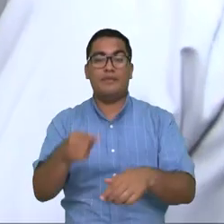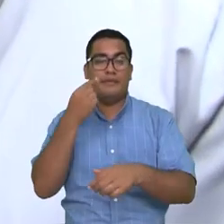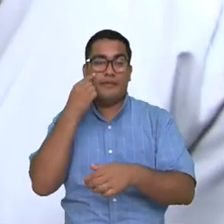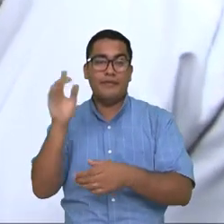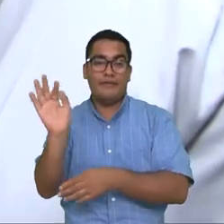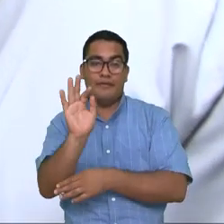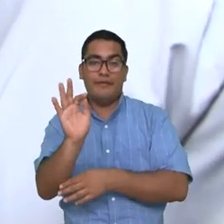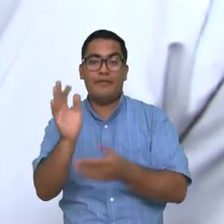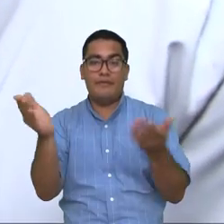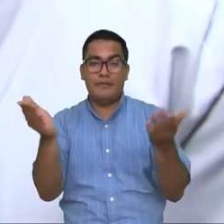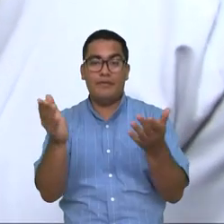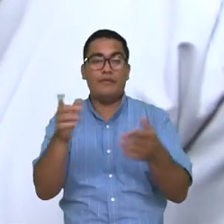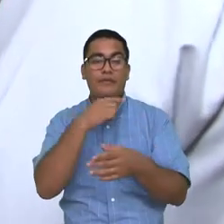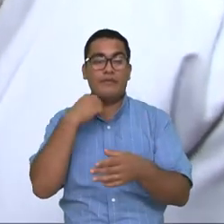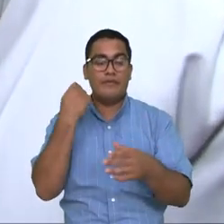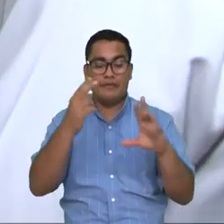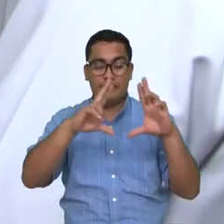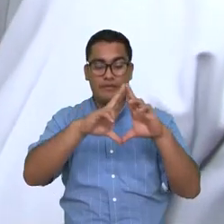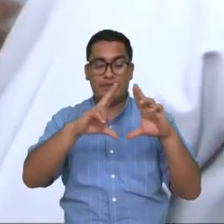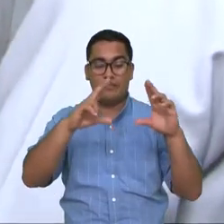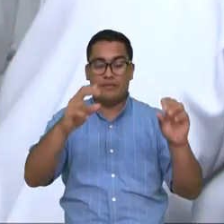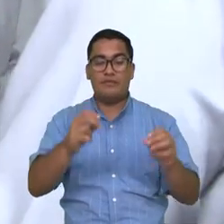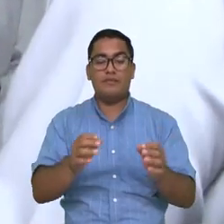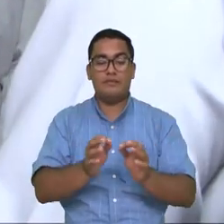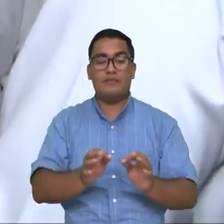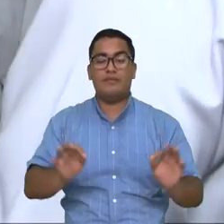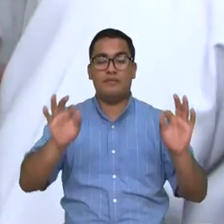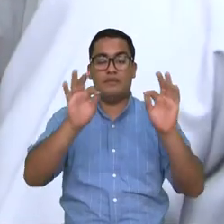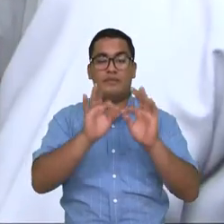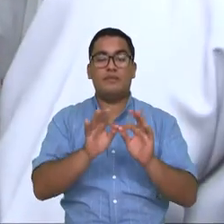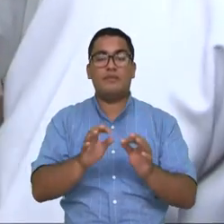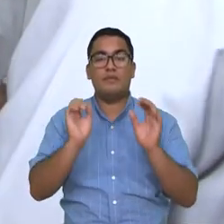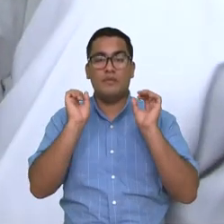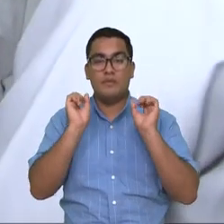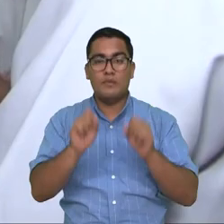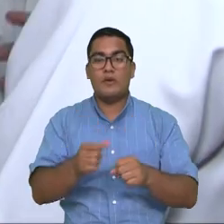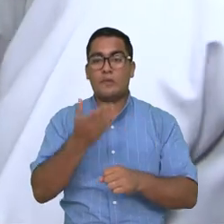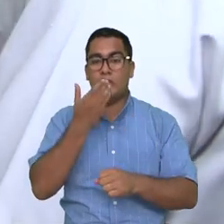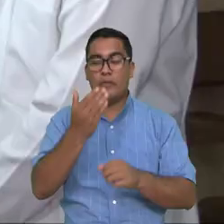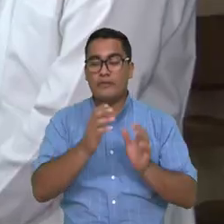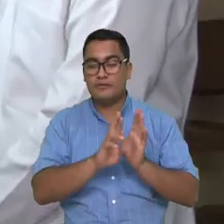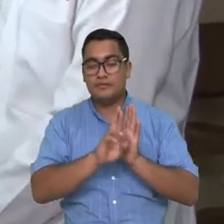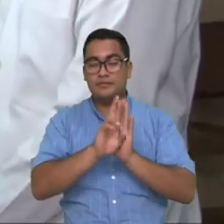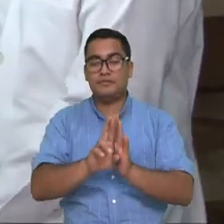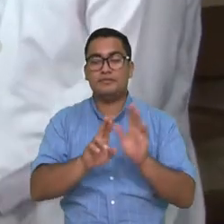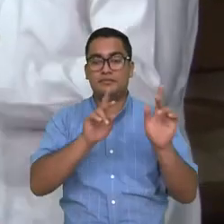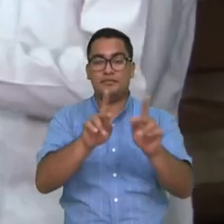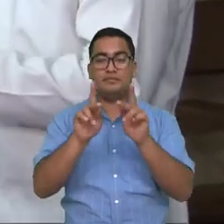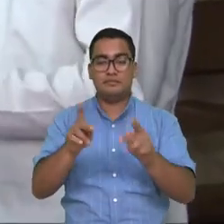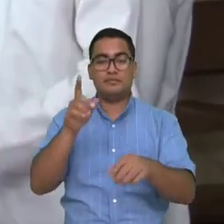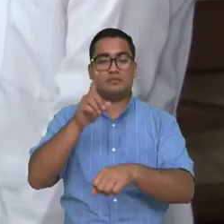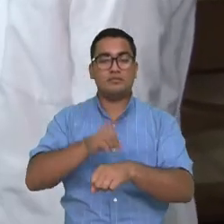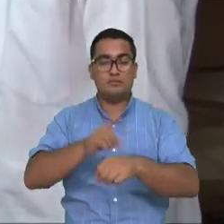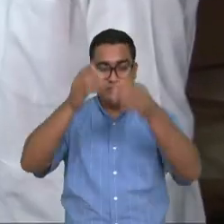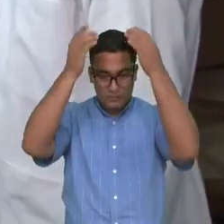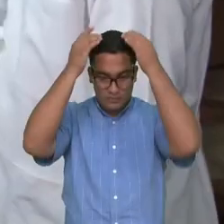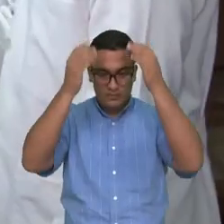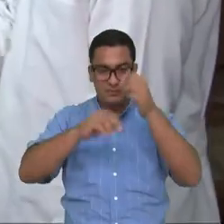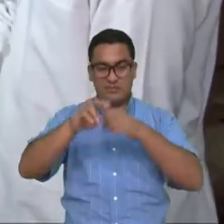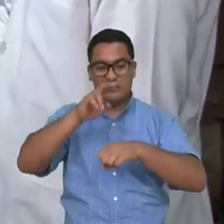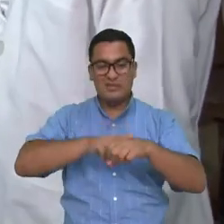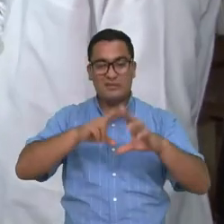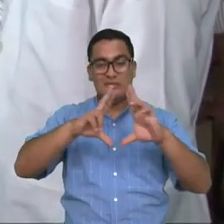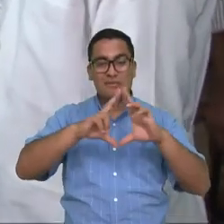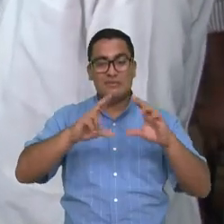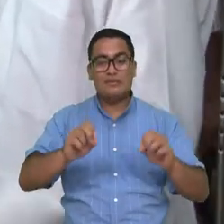a partir de la realidad nicaragüense y fortalecer también la capacidad de respuesta en el personal médico nacional. Con